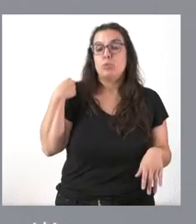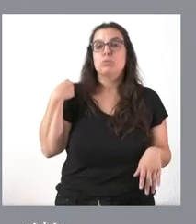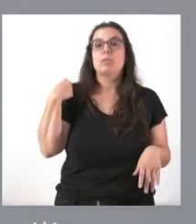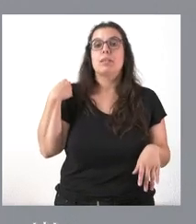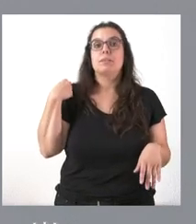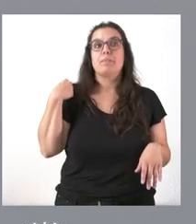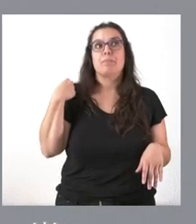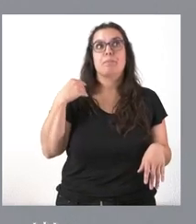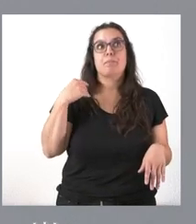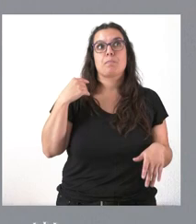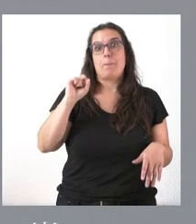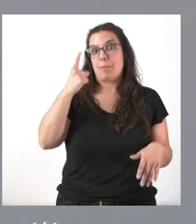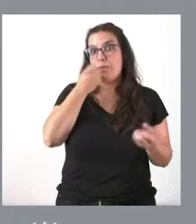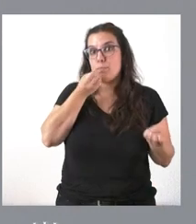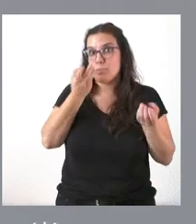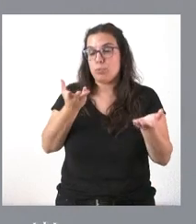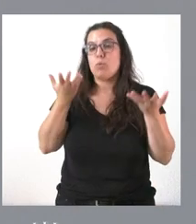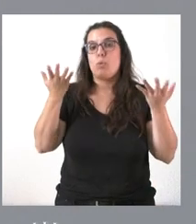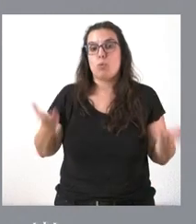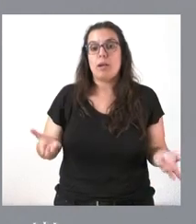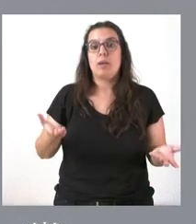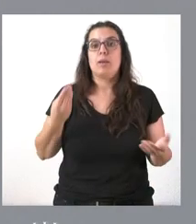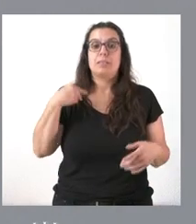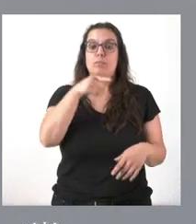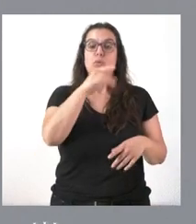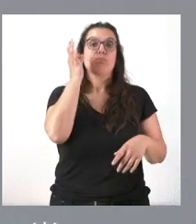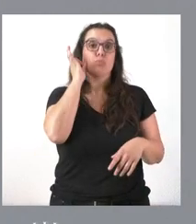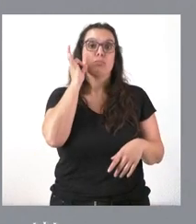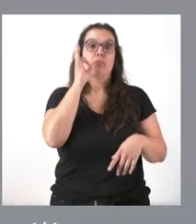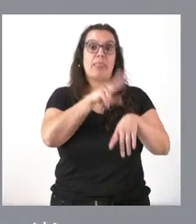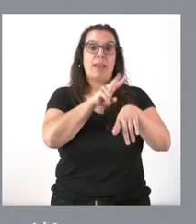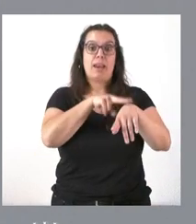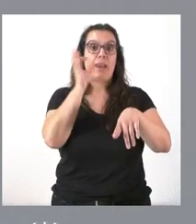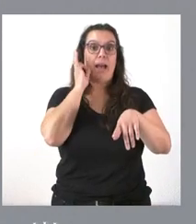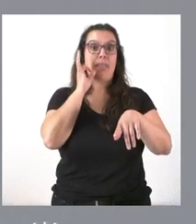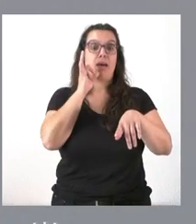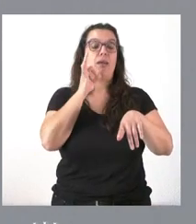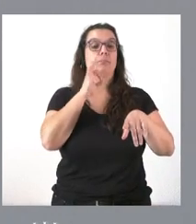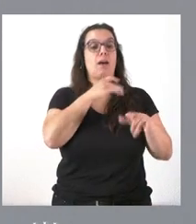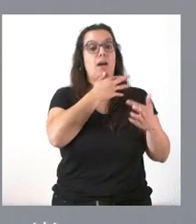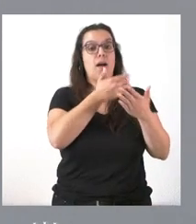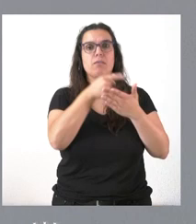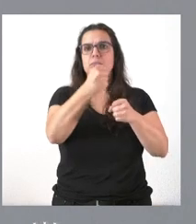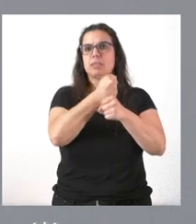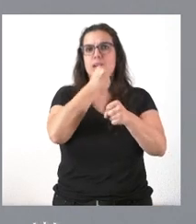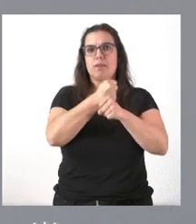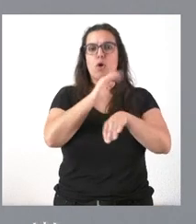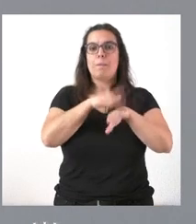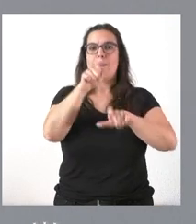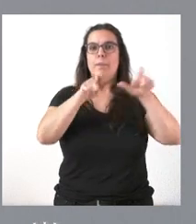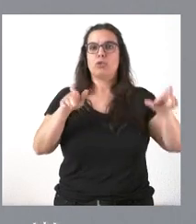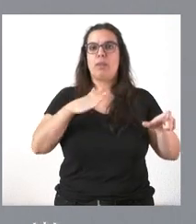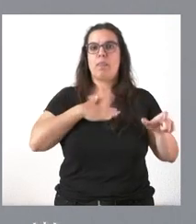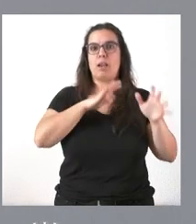una primera valoración que es que Esther Muñoz ha hecho una tarea al servicio de los ciudadanos de León muy positiva